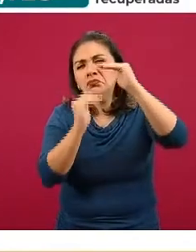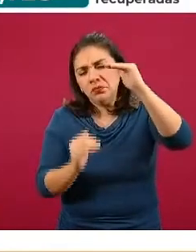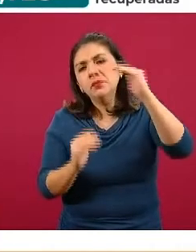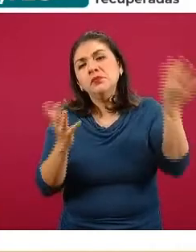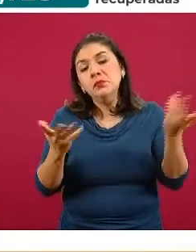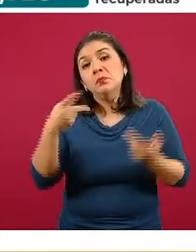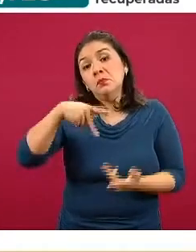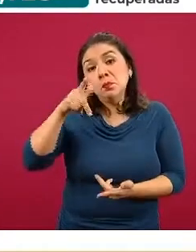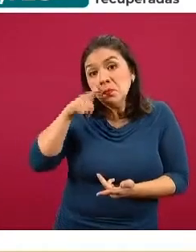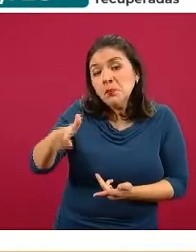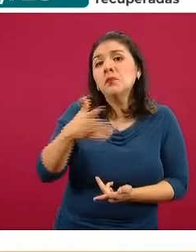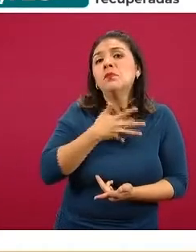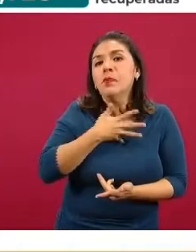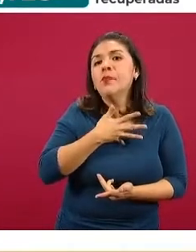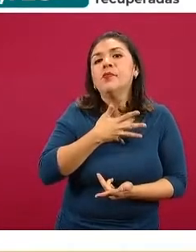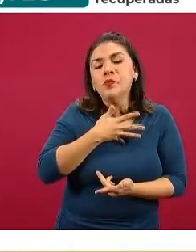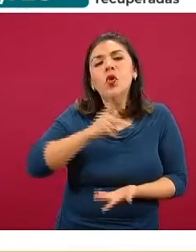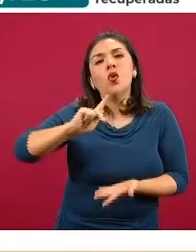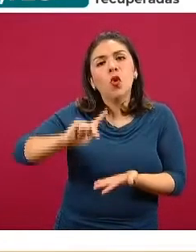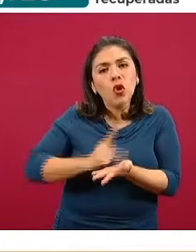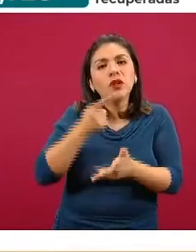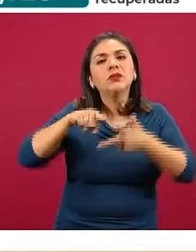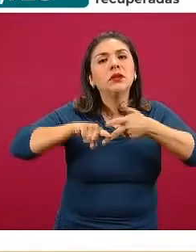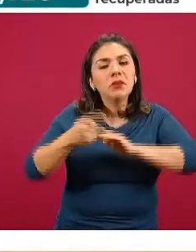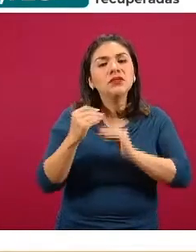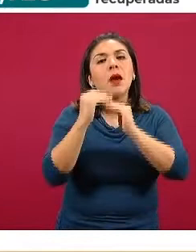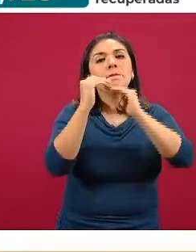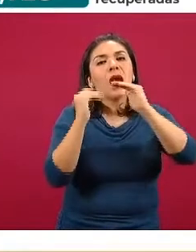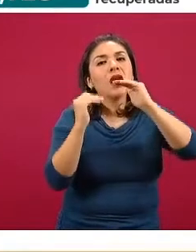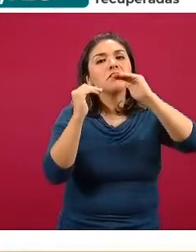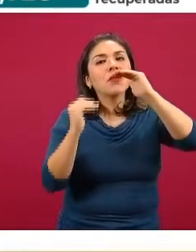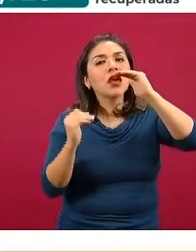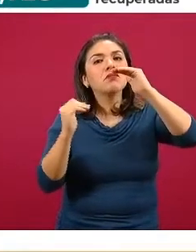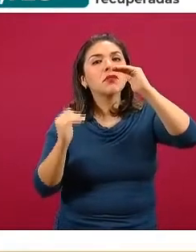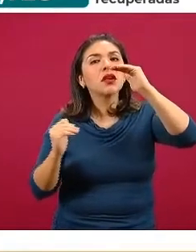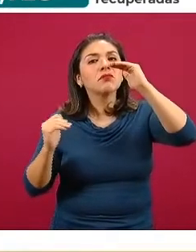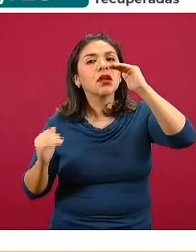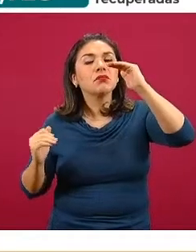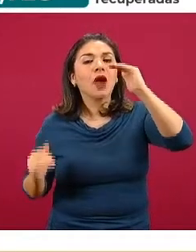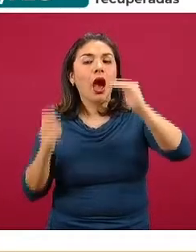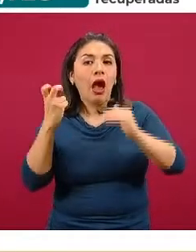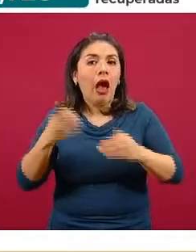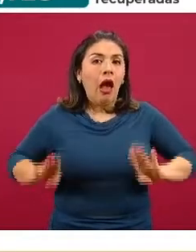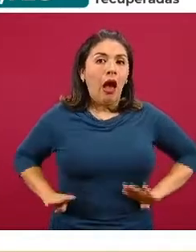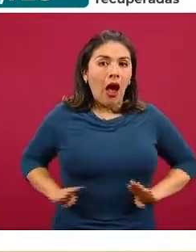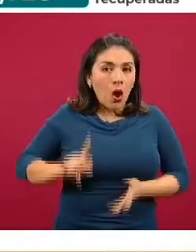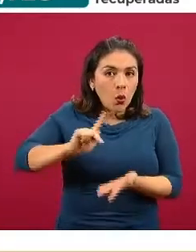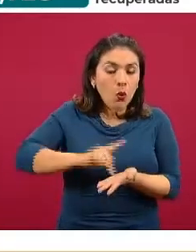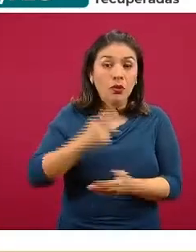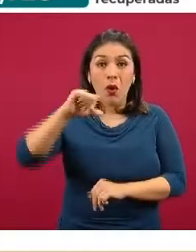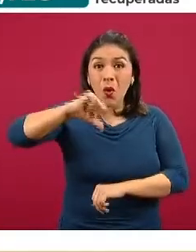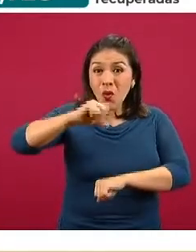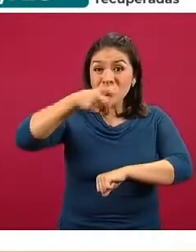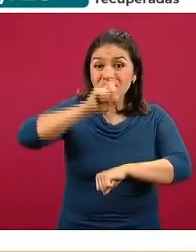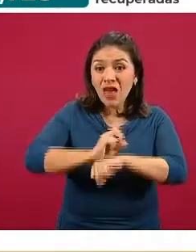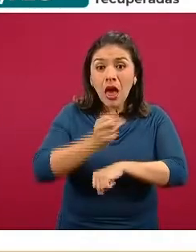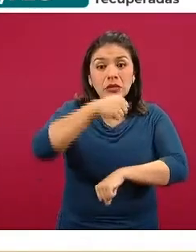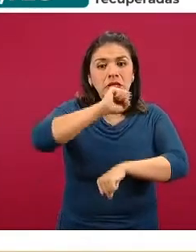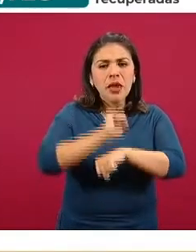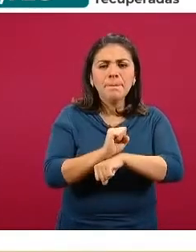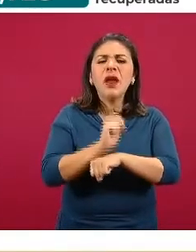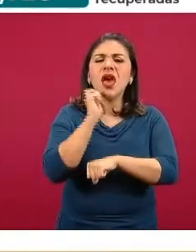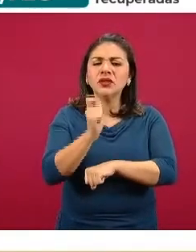37, pero una tendencia que nuevamente vuelve a tener este comportamiento. Para el día de hoy, entre las